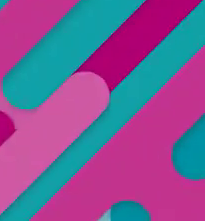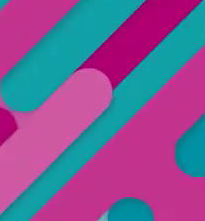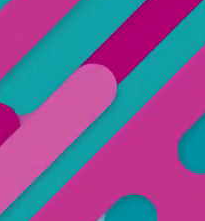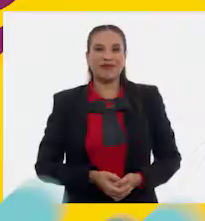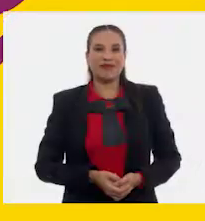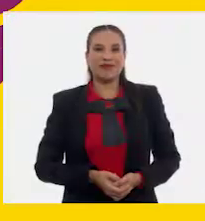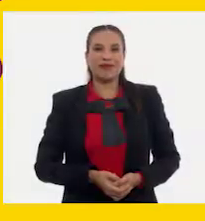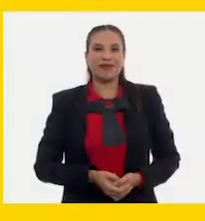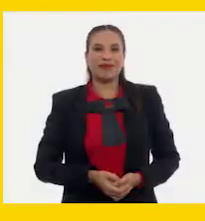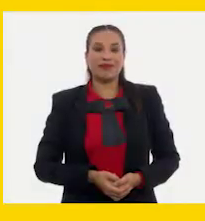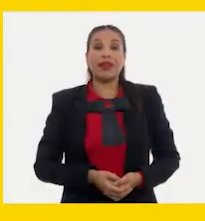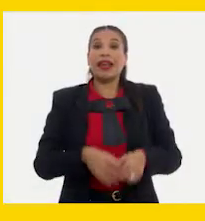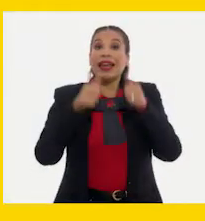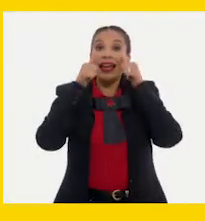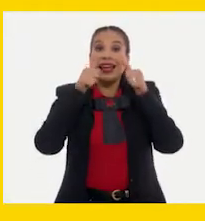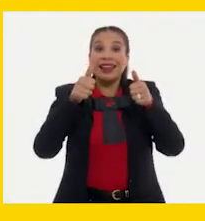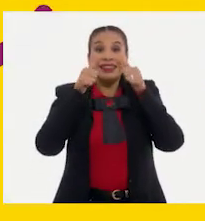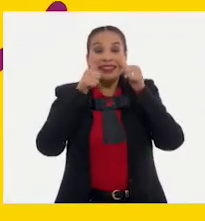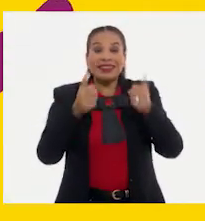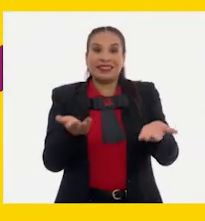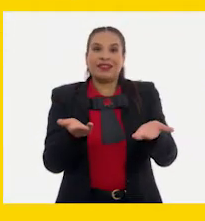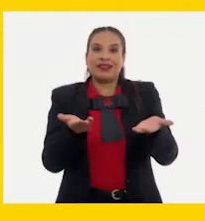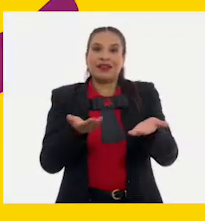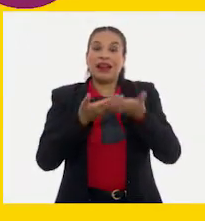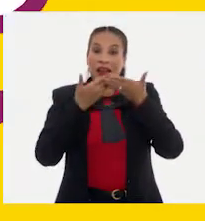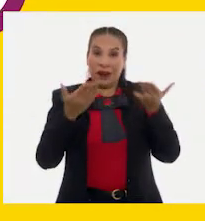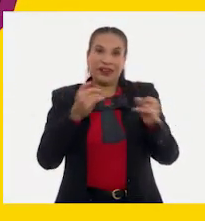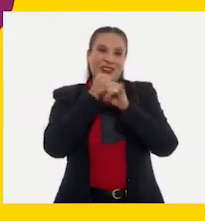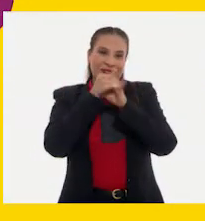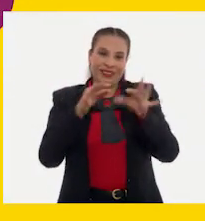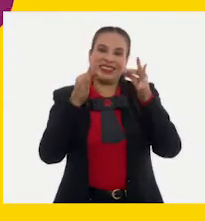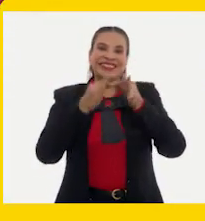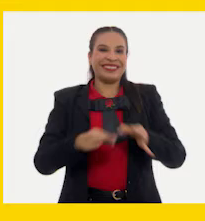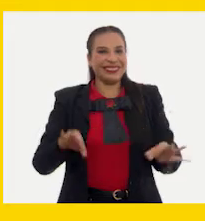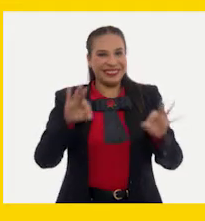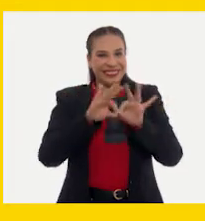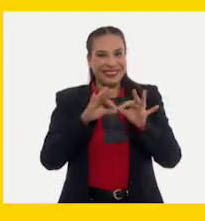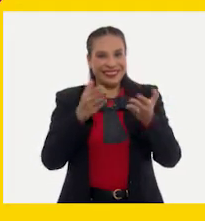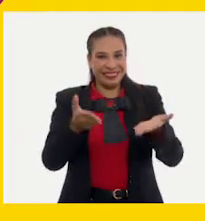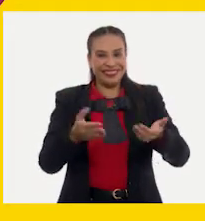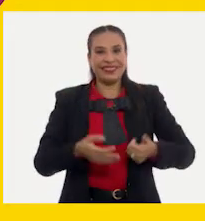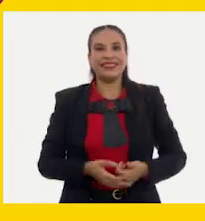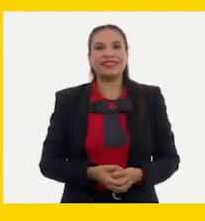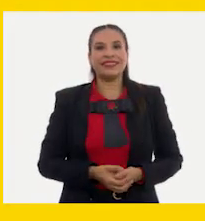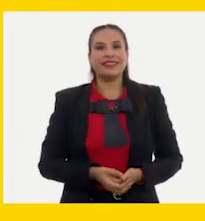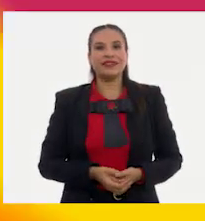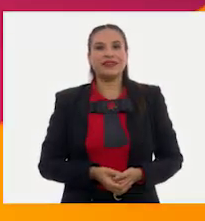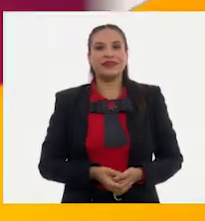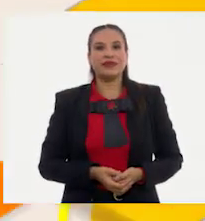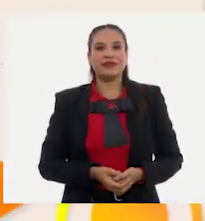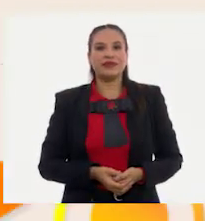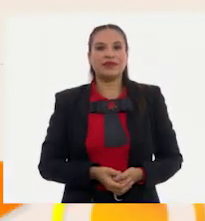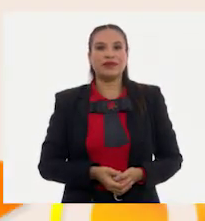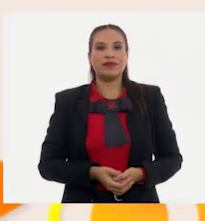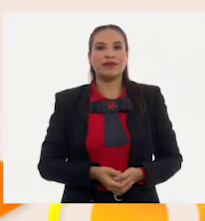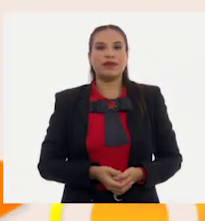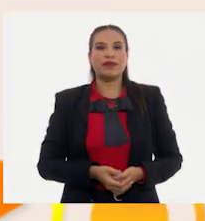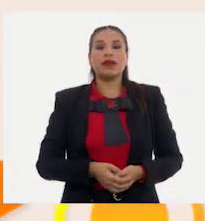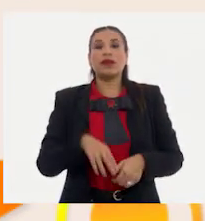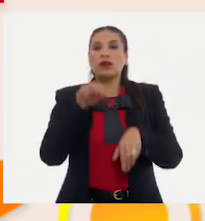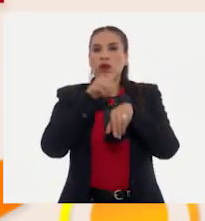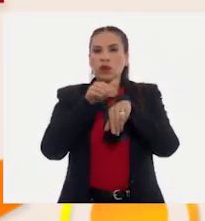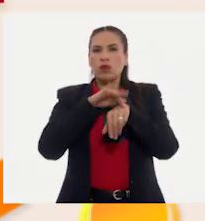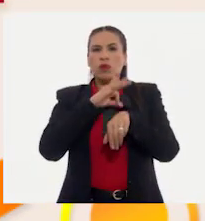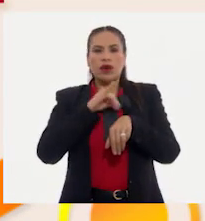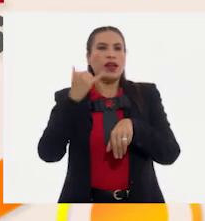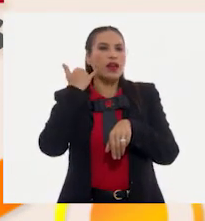aprendeencasa.cep.gov.mx. ¡Atención! ¡Atención! A continuación, información importante. A este número